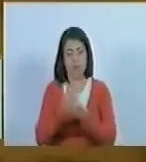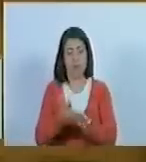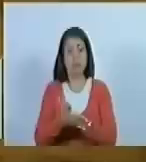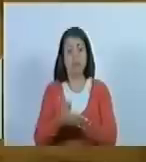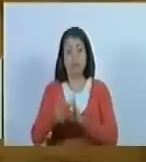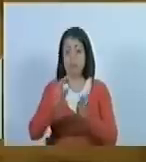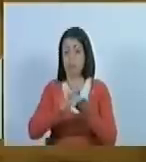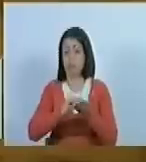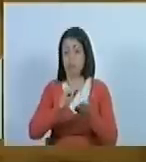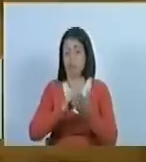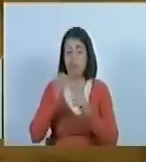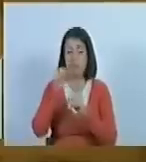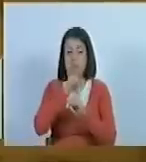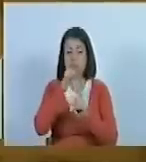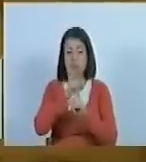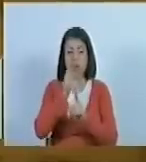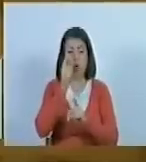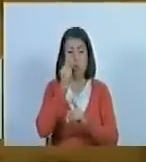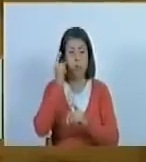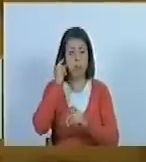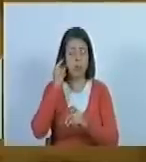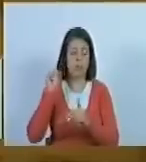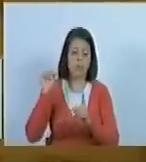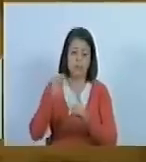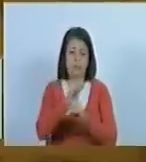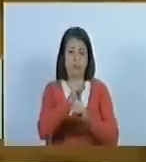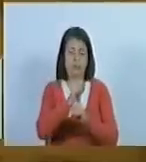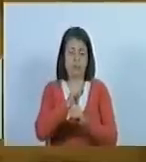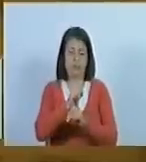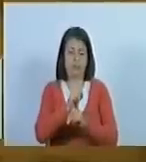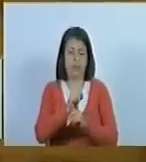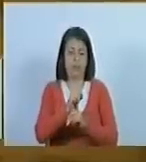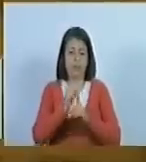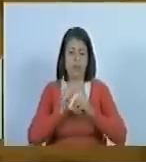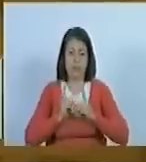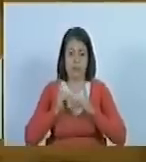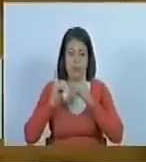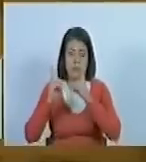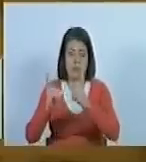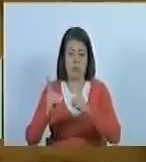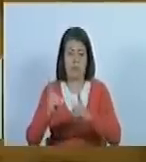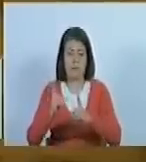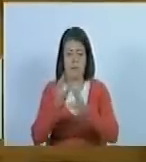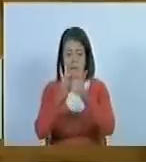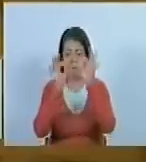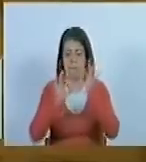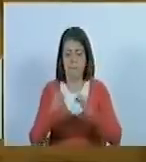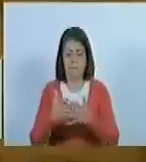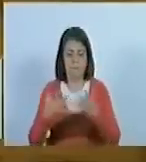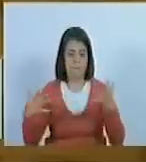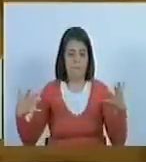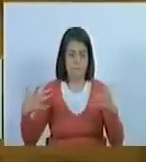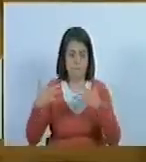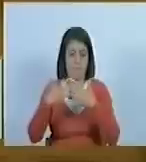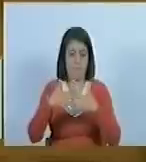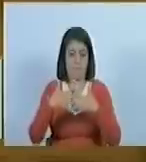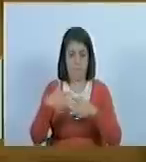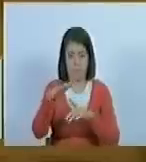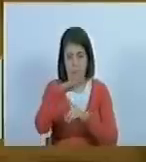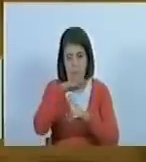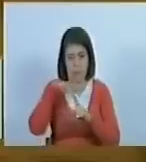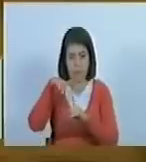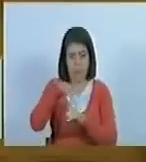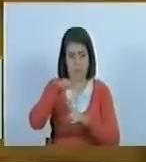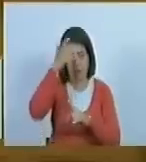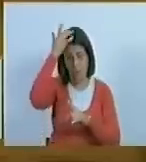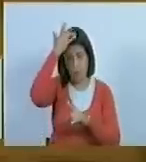tantas y tantas luchas de hombres y mujeres que combaten por su dignidad. La estrategia de las grandes corporaciones mediáticas es